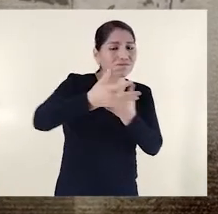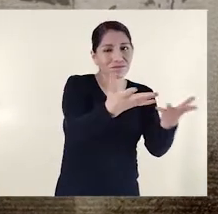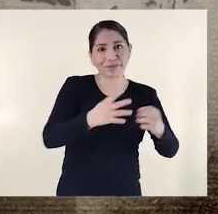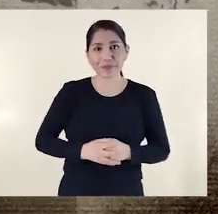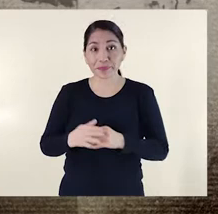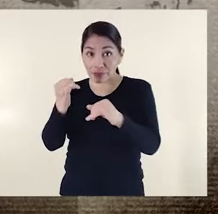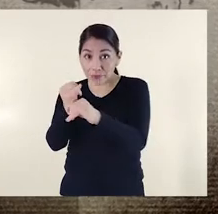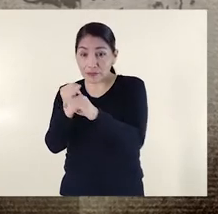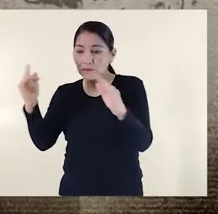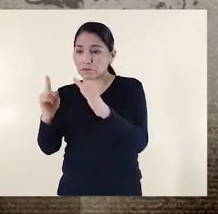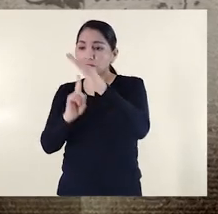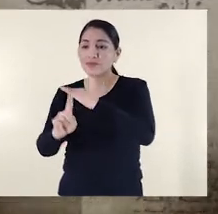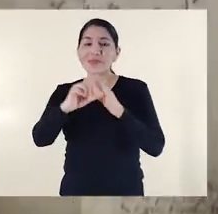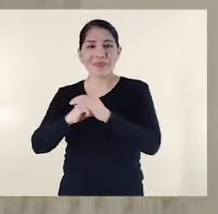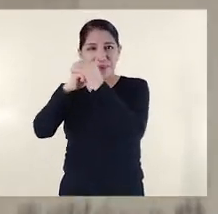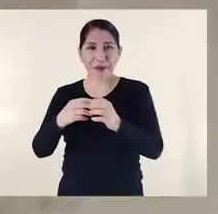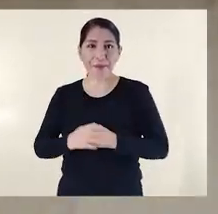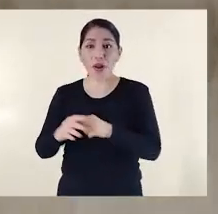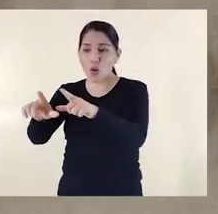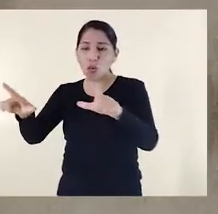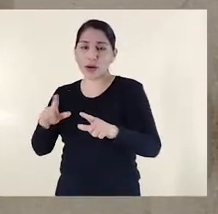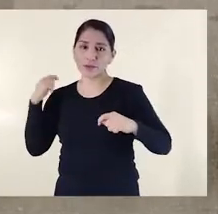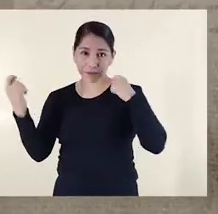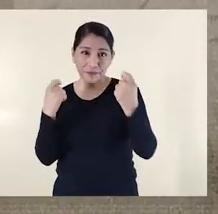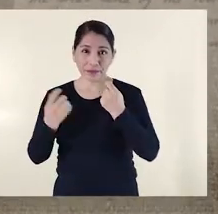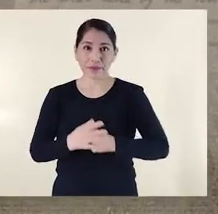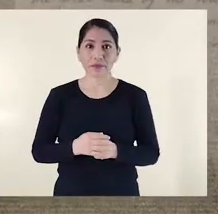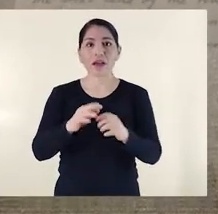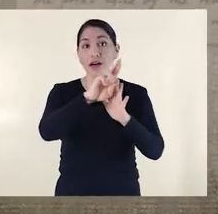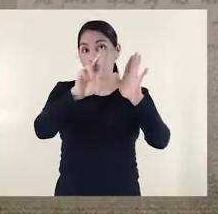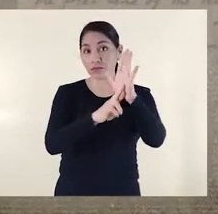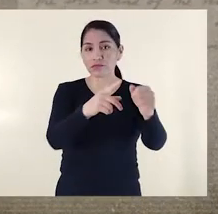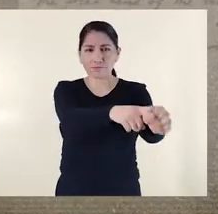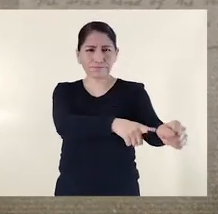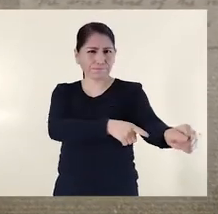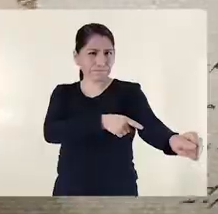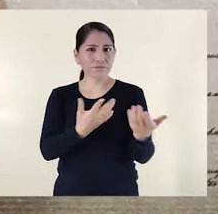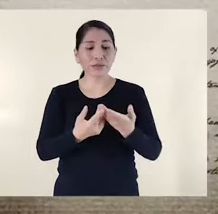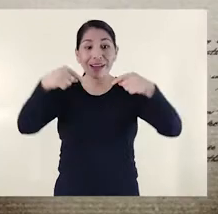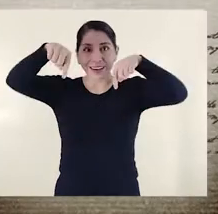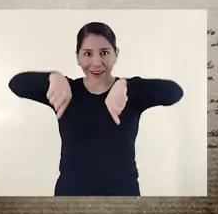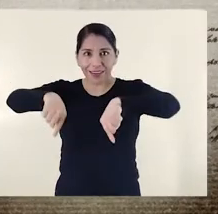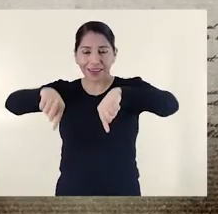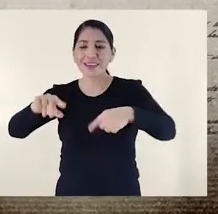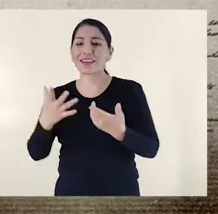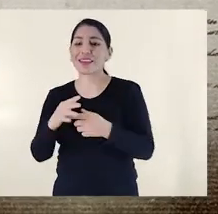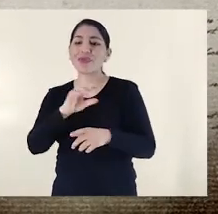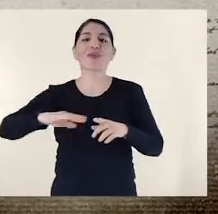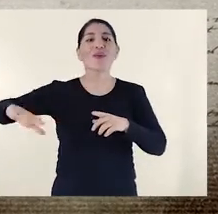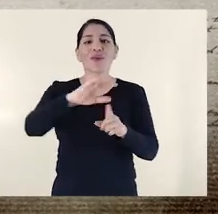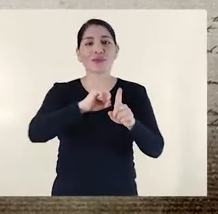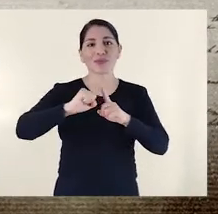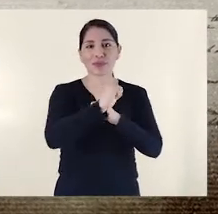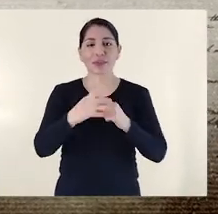laberínticos, otrora con un solo caño para todos. Una capilla con devoción para sus habitantes y festejos, reglas y